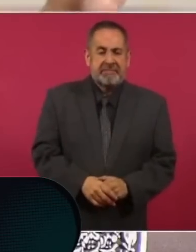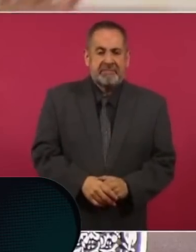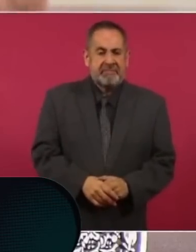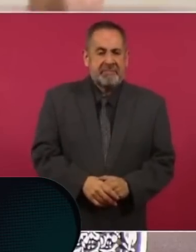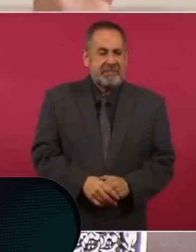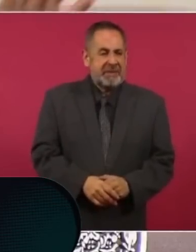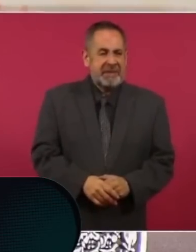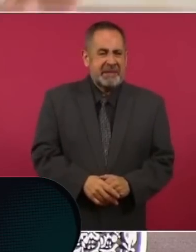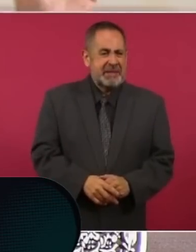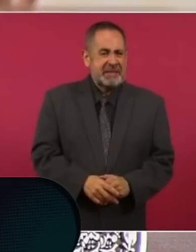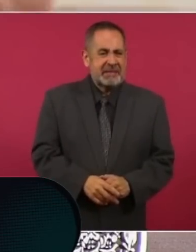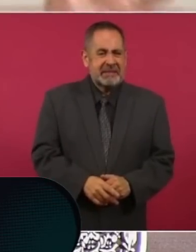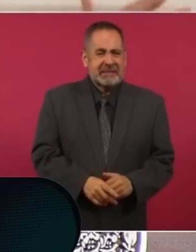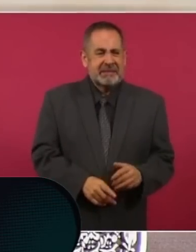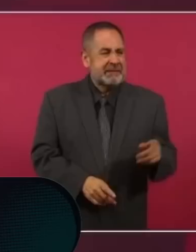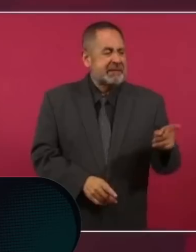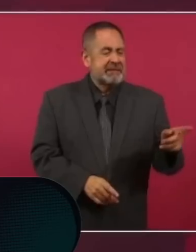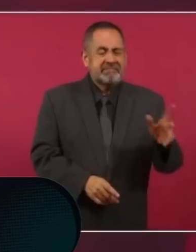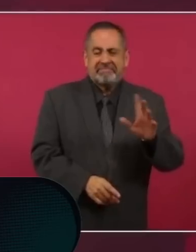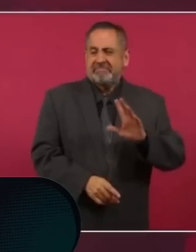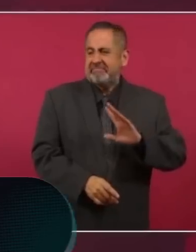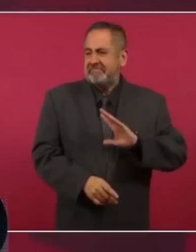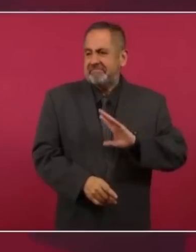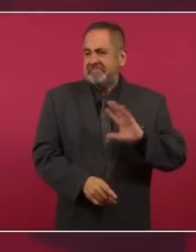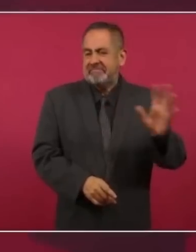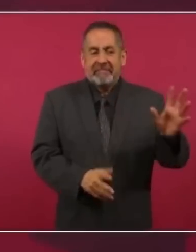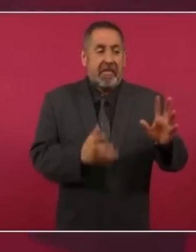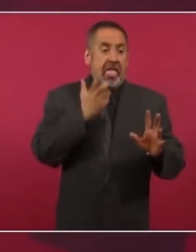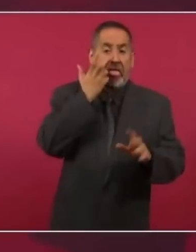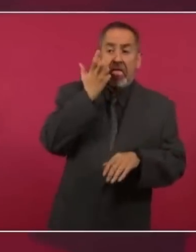Están actuando de manera facciosa.